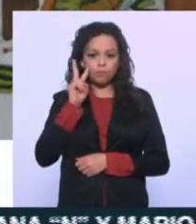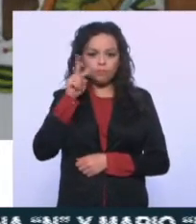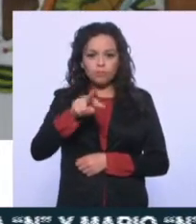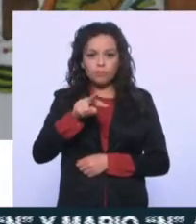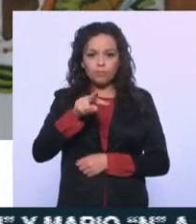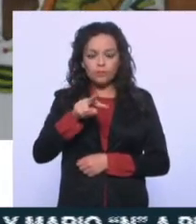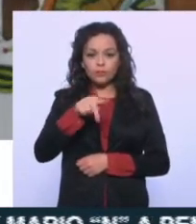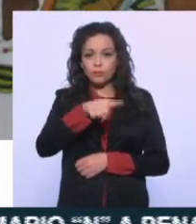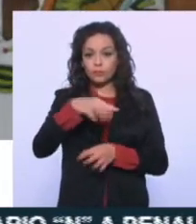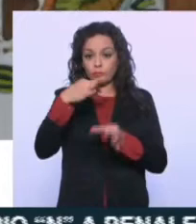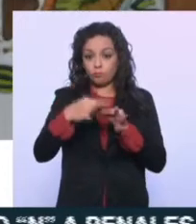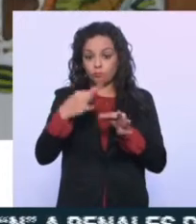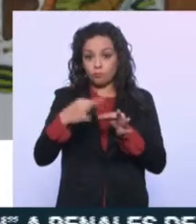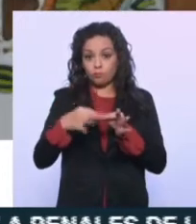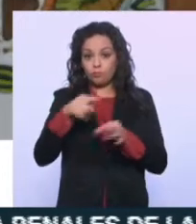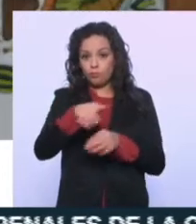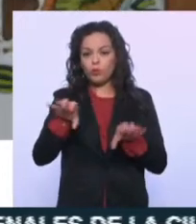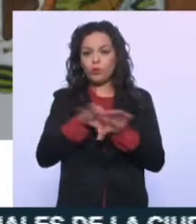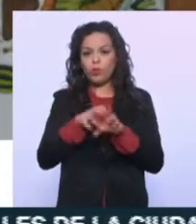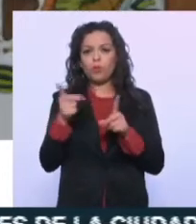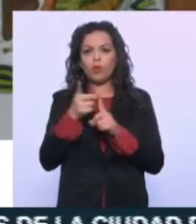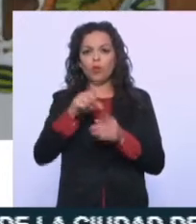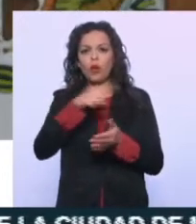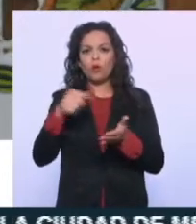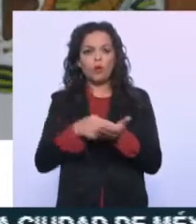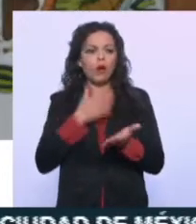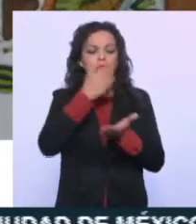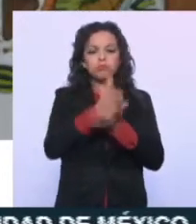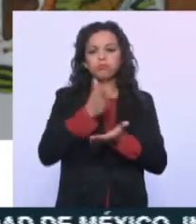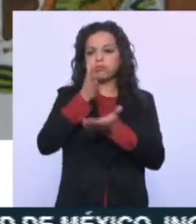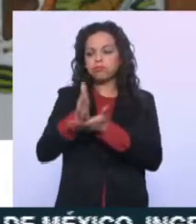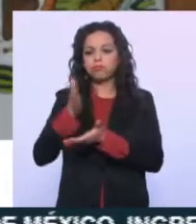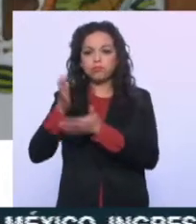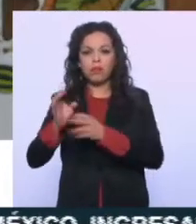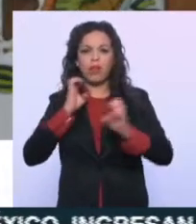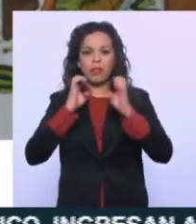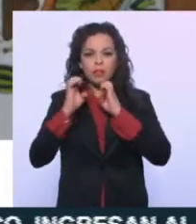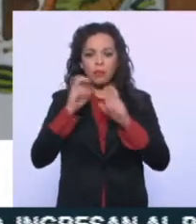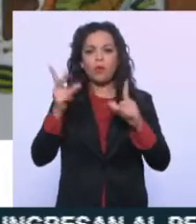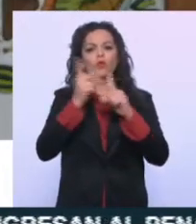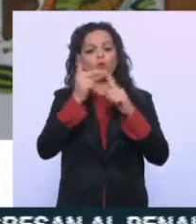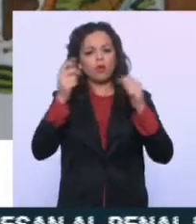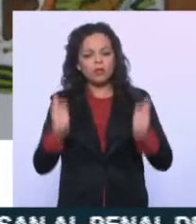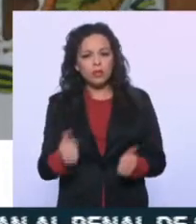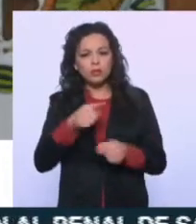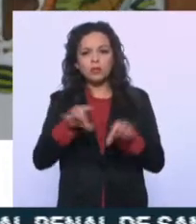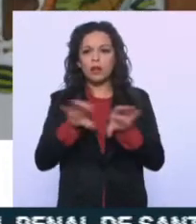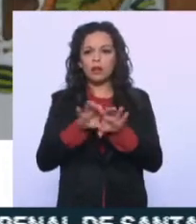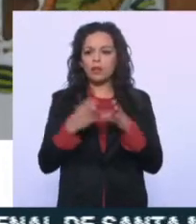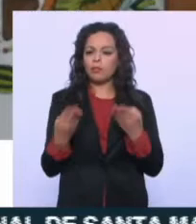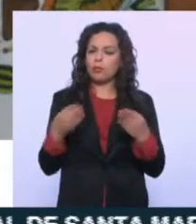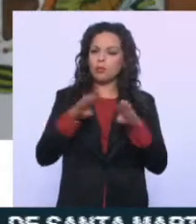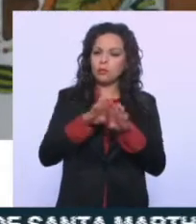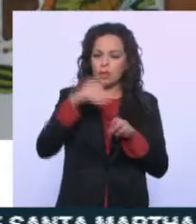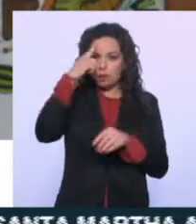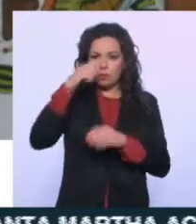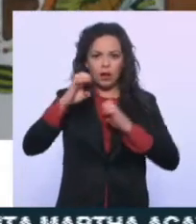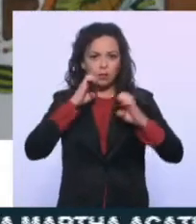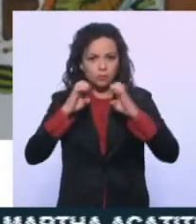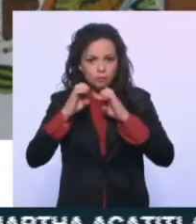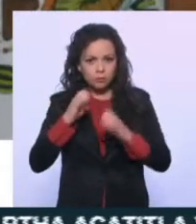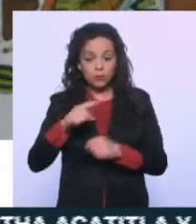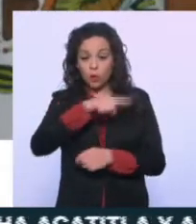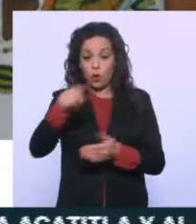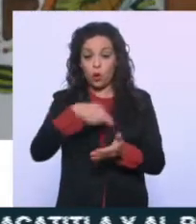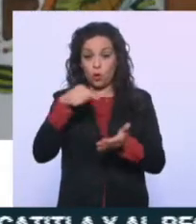los movimientos de nuestro entrevistador, cuando inicia una entrevista, cuando la cierra, dónde se encuentra, cómo hace el recorrido de la manzana, porque hay un